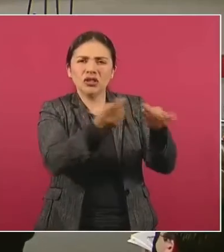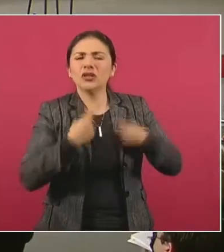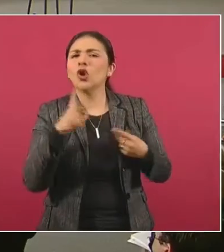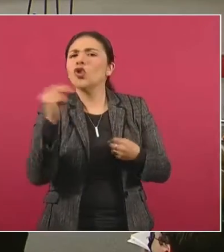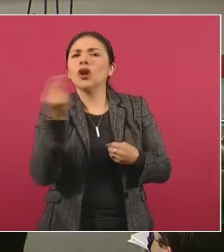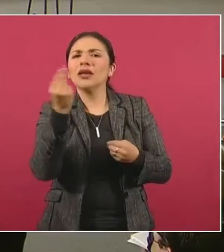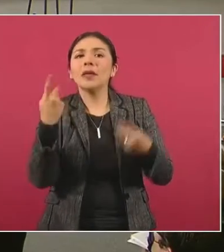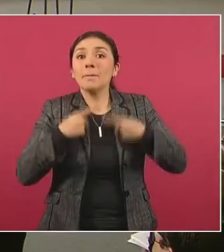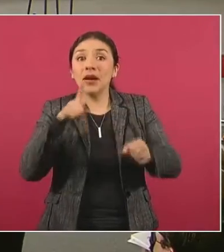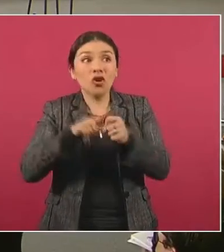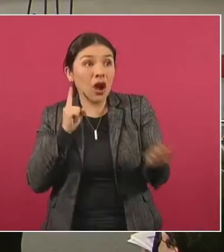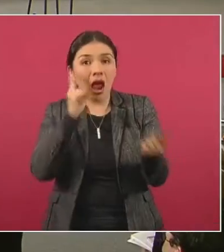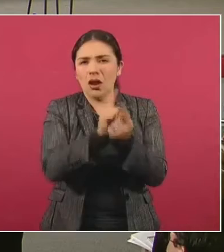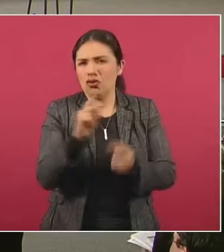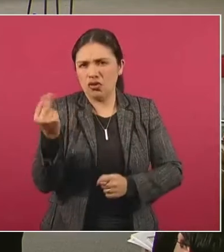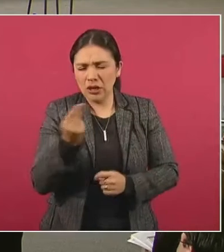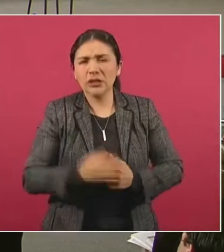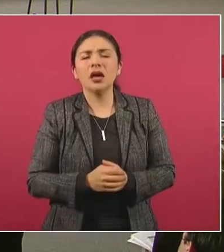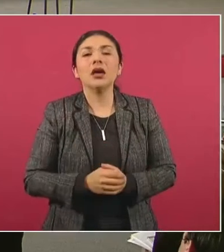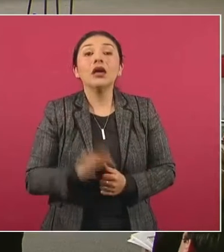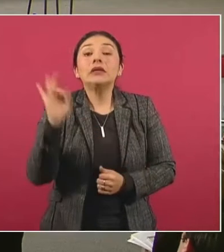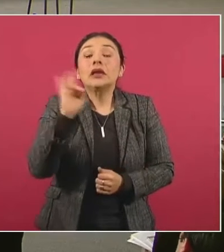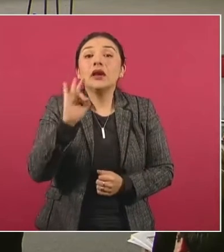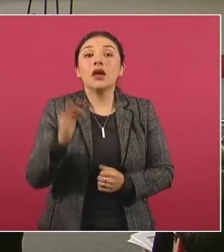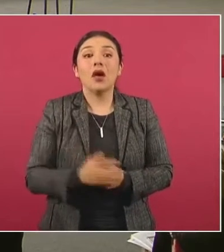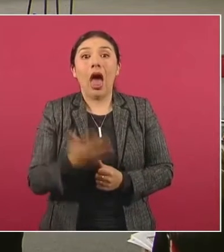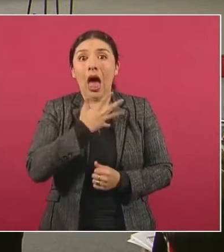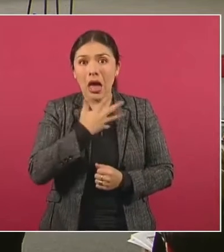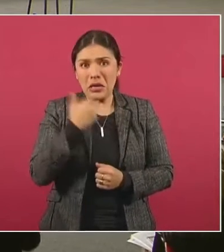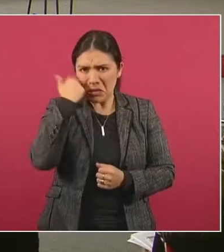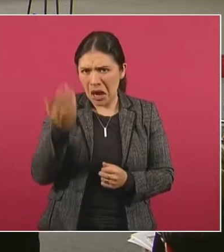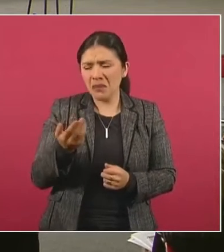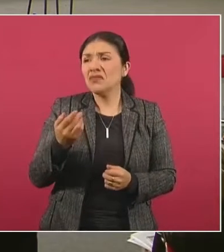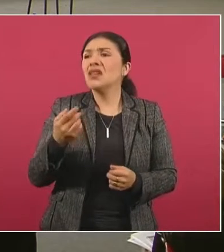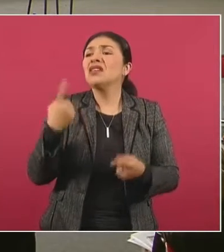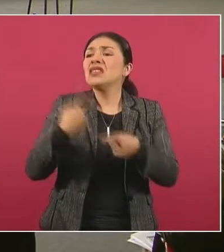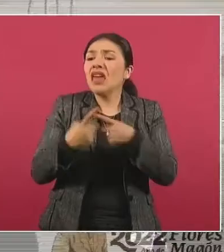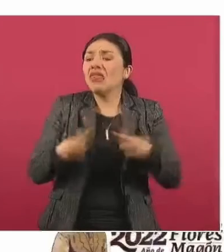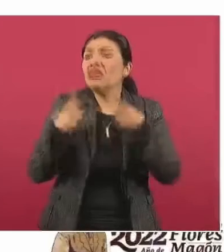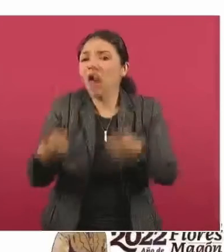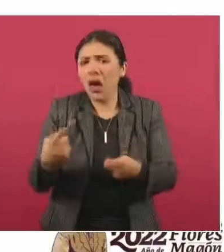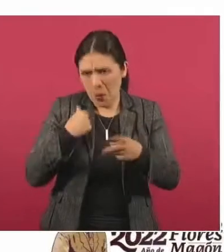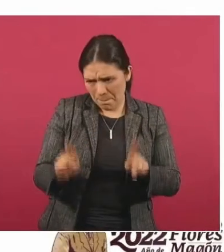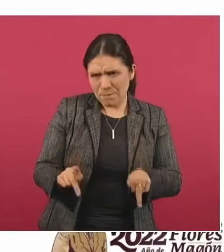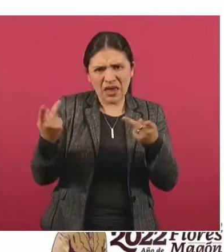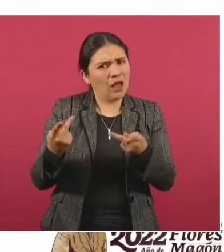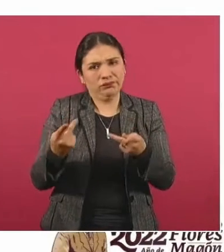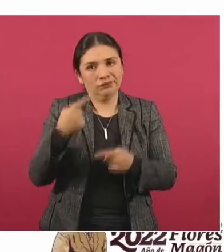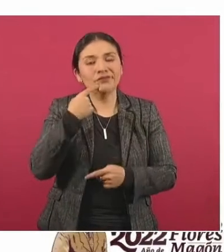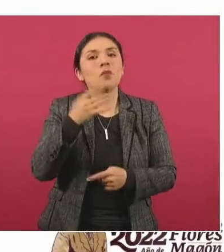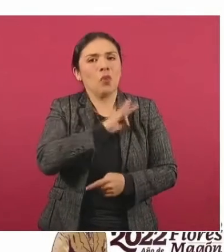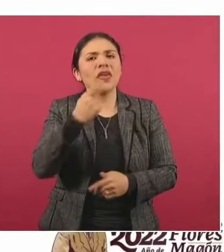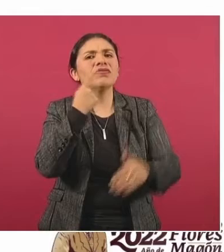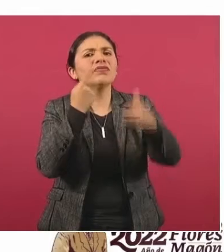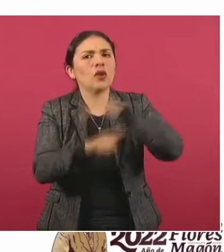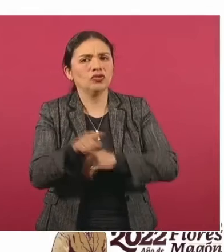ventanilla. En caso de que les vendan la constancia, porque nadie se las puede vender, aquí está el correo de denuncias